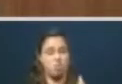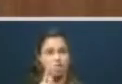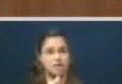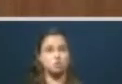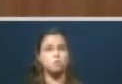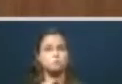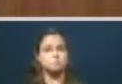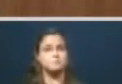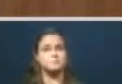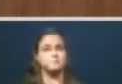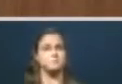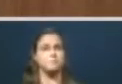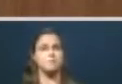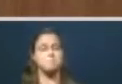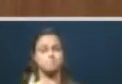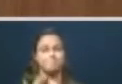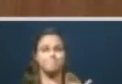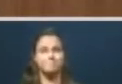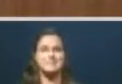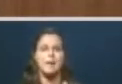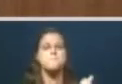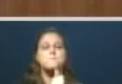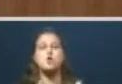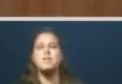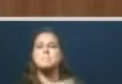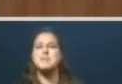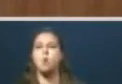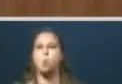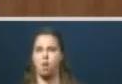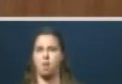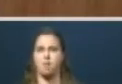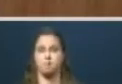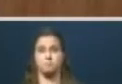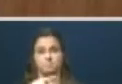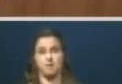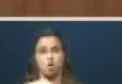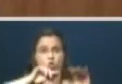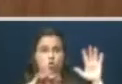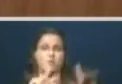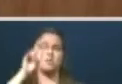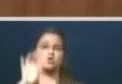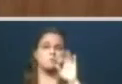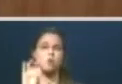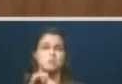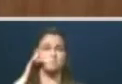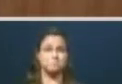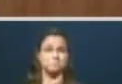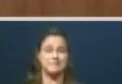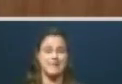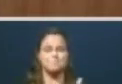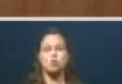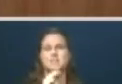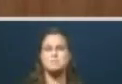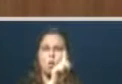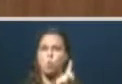ofrecerlos además distinguiendo prioridades clínicas y así el 92 por ciento de los pacientes con prioridad 1